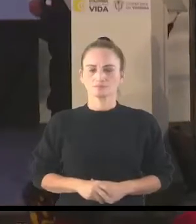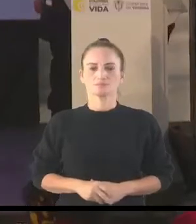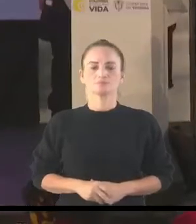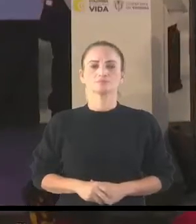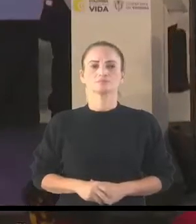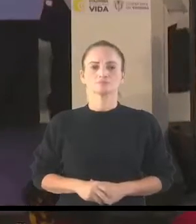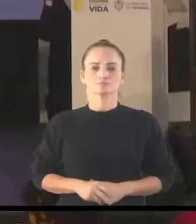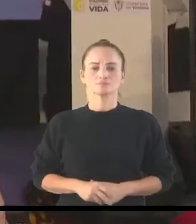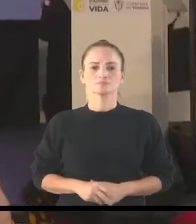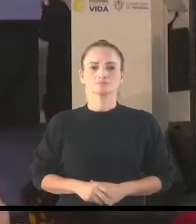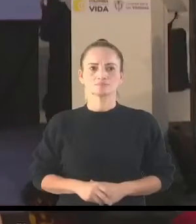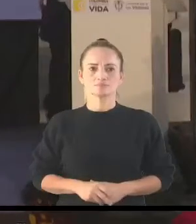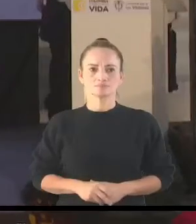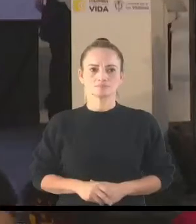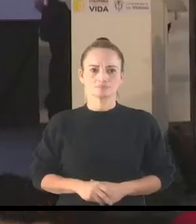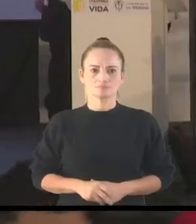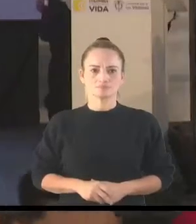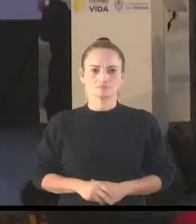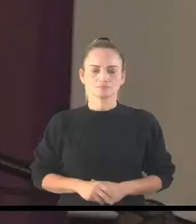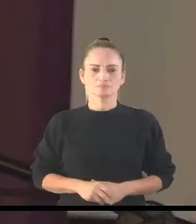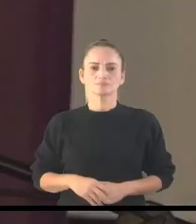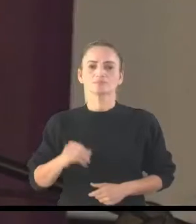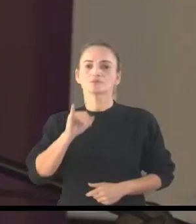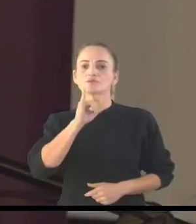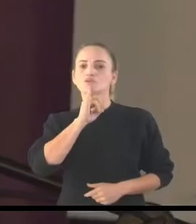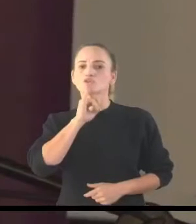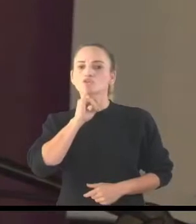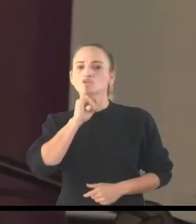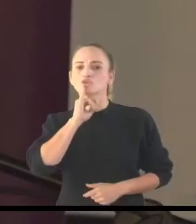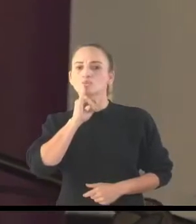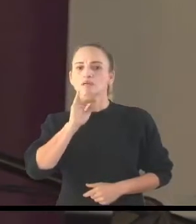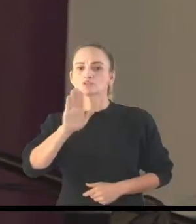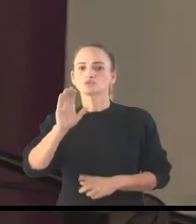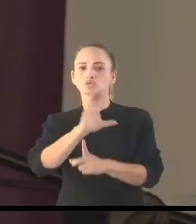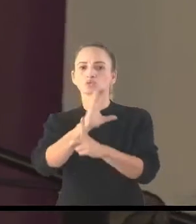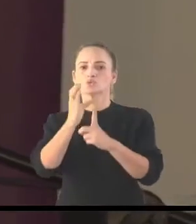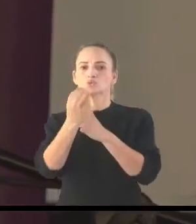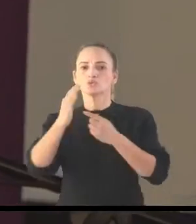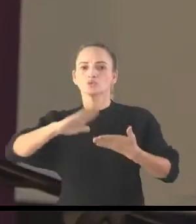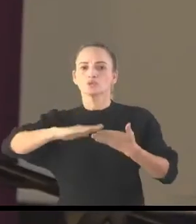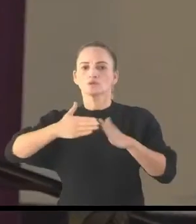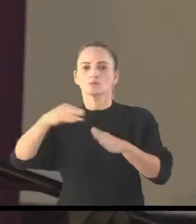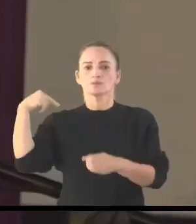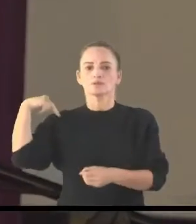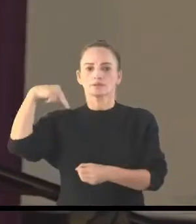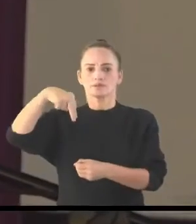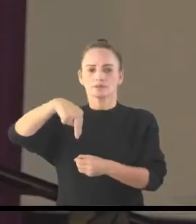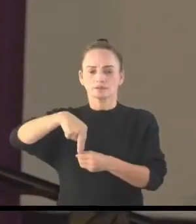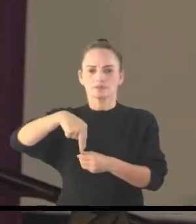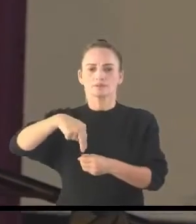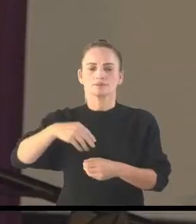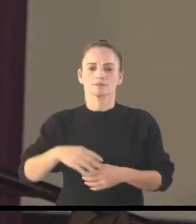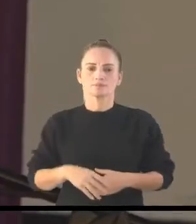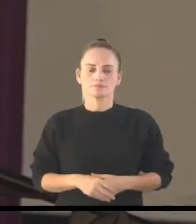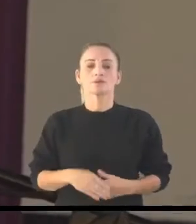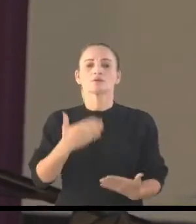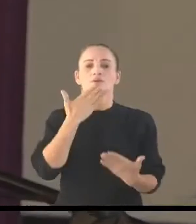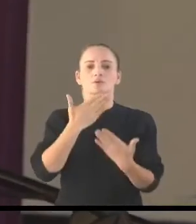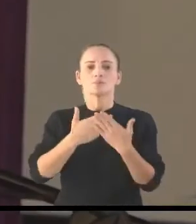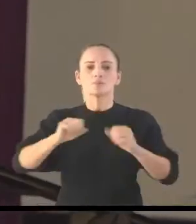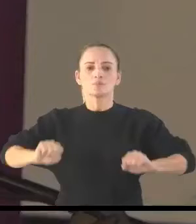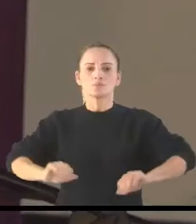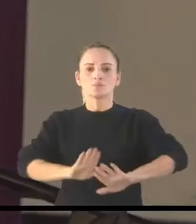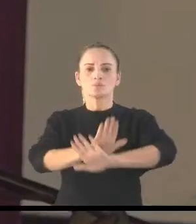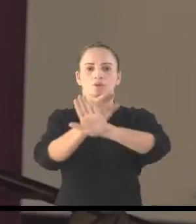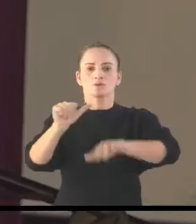Biana kana mauna ma mu mimichiatu kina junia y dinachi mebedeane jua. Buenos días para